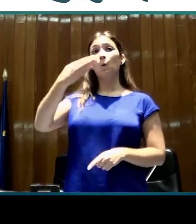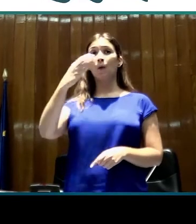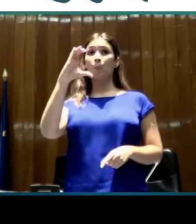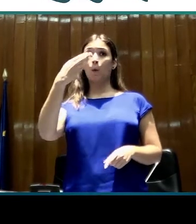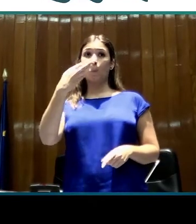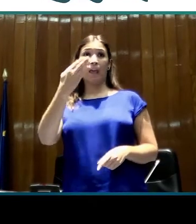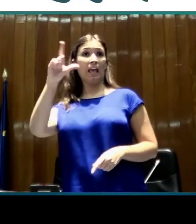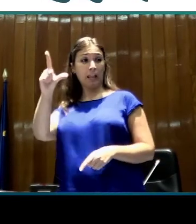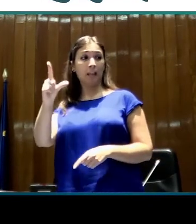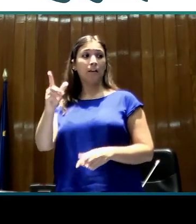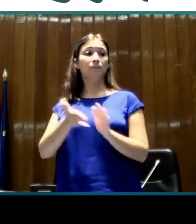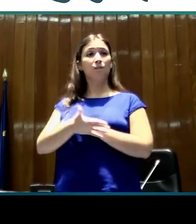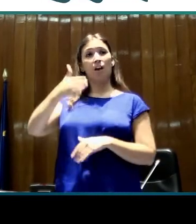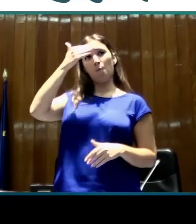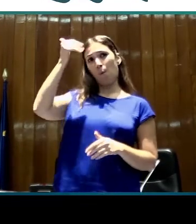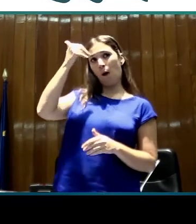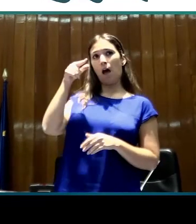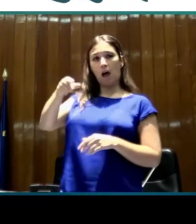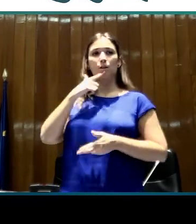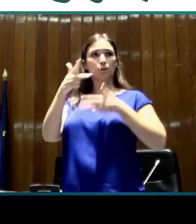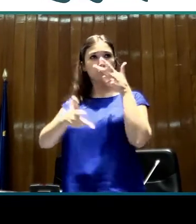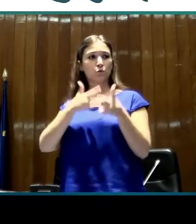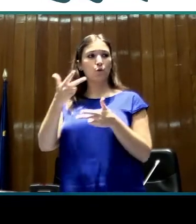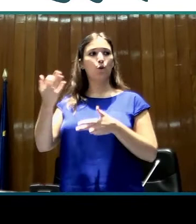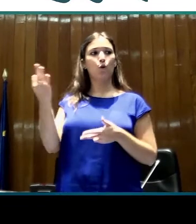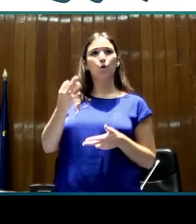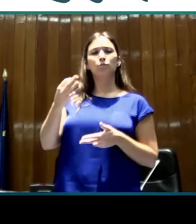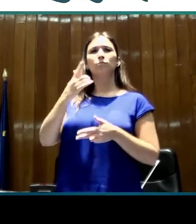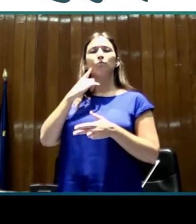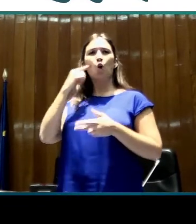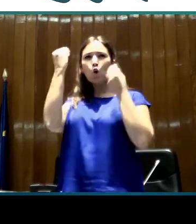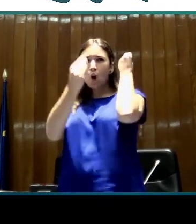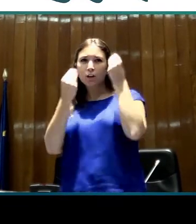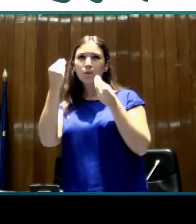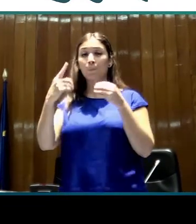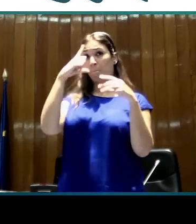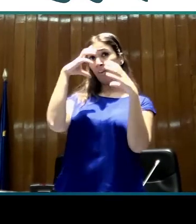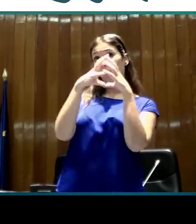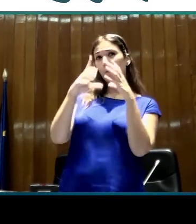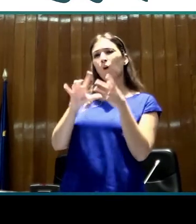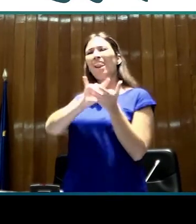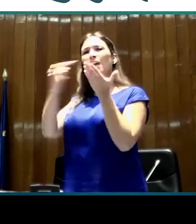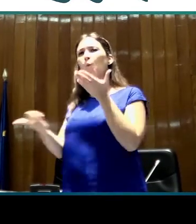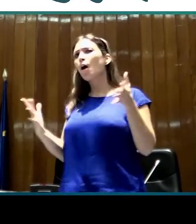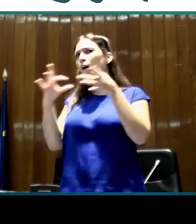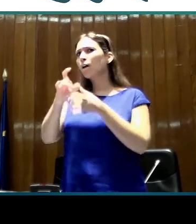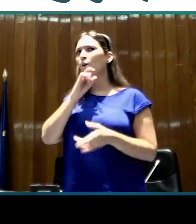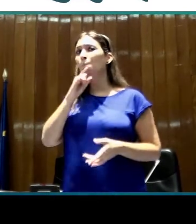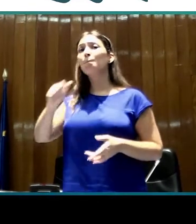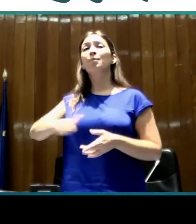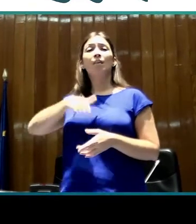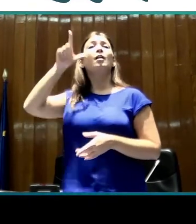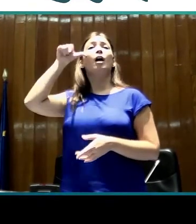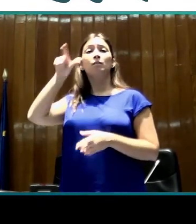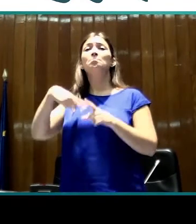BCBL, que es el Centro Vasco de Cognición, Cerebro y Lenguaje. Es catedrático